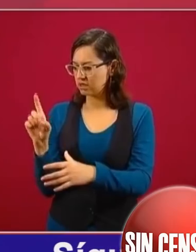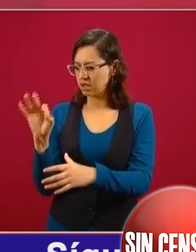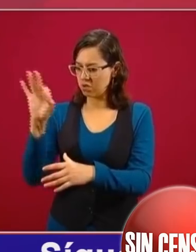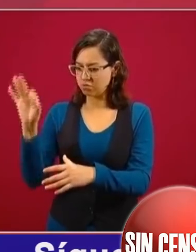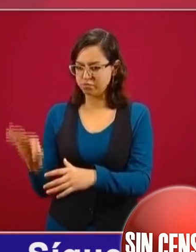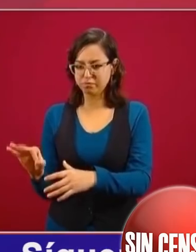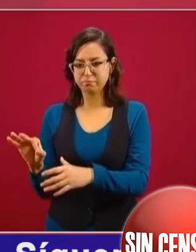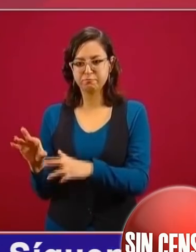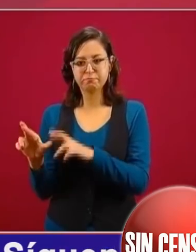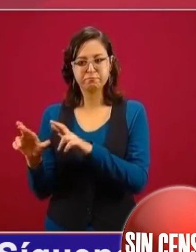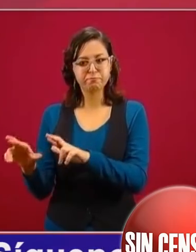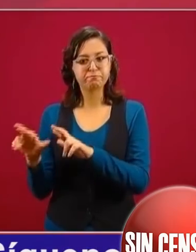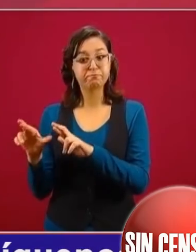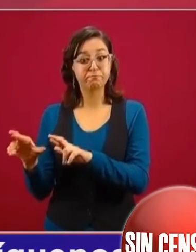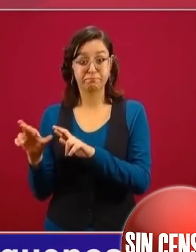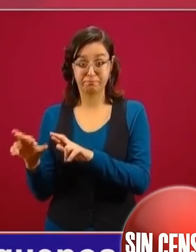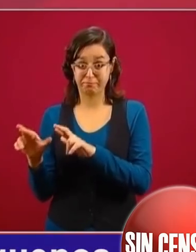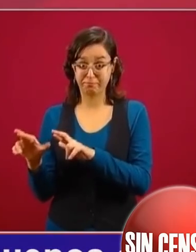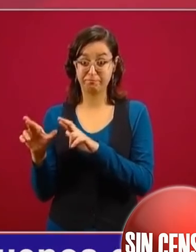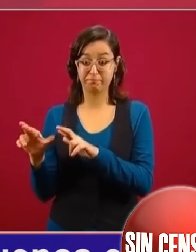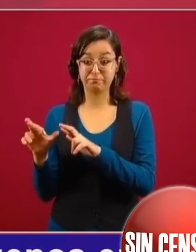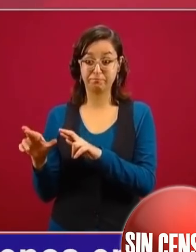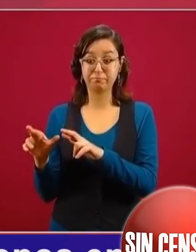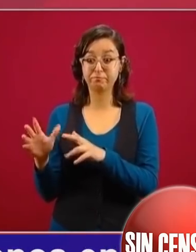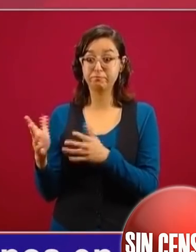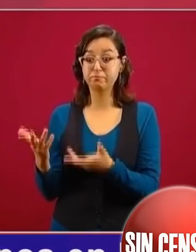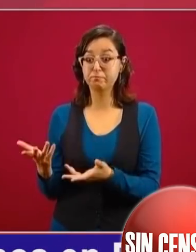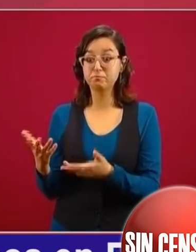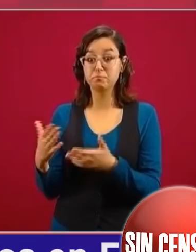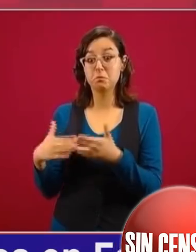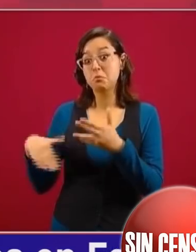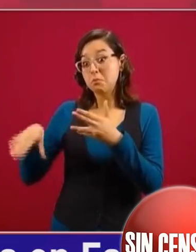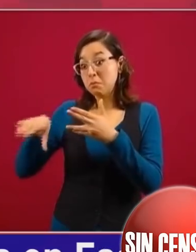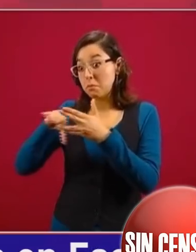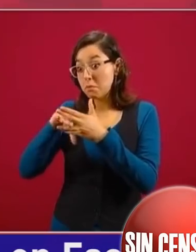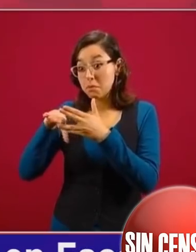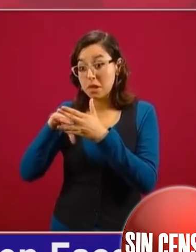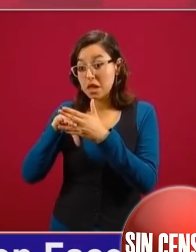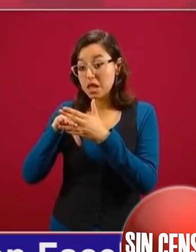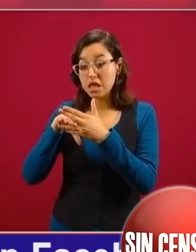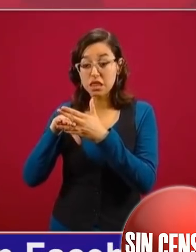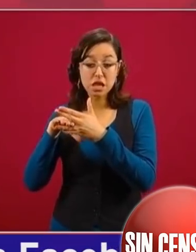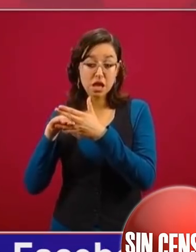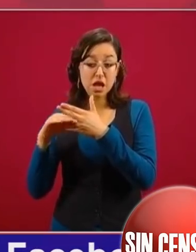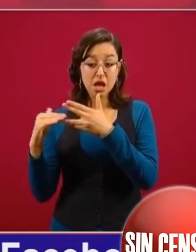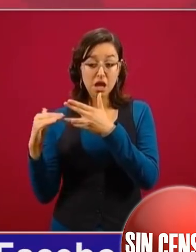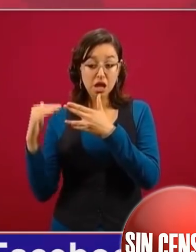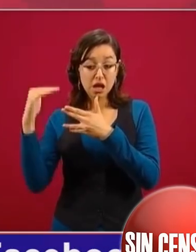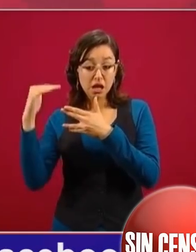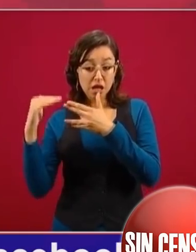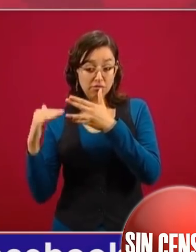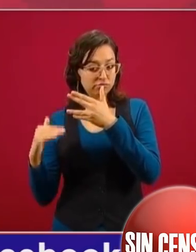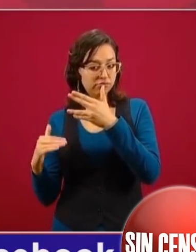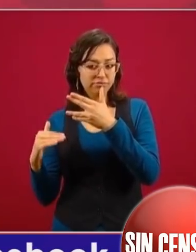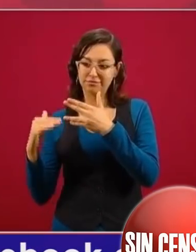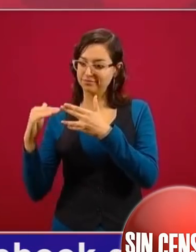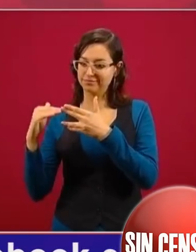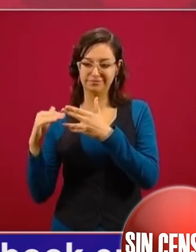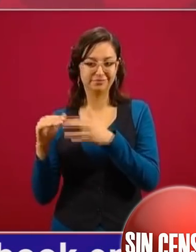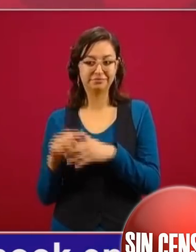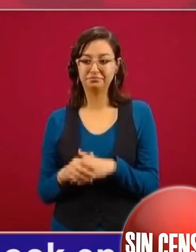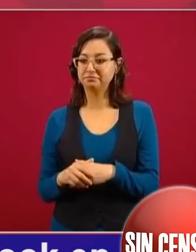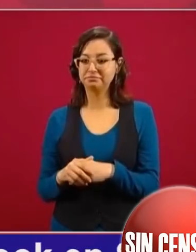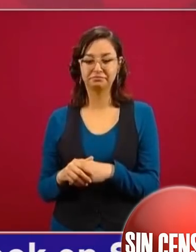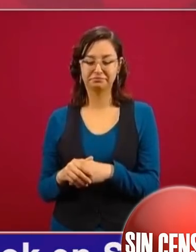ya estamos hablando no de la clase media y desde luego no de la clase